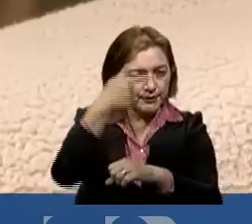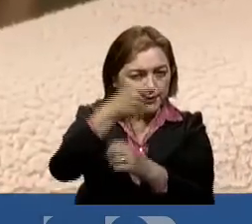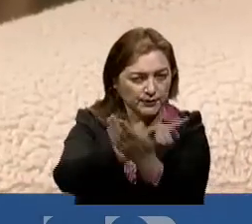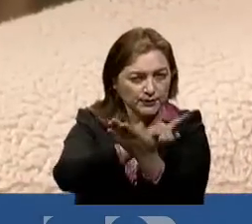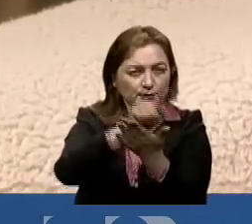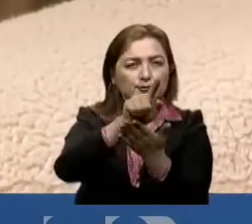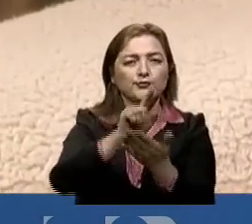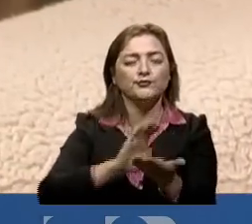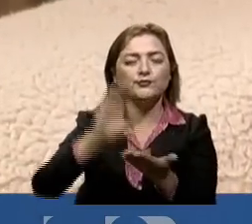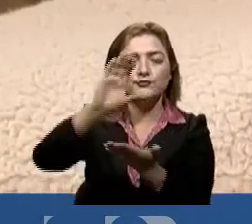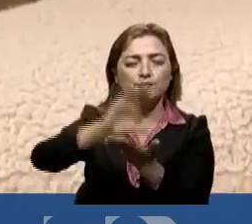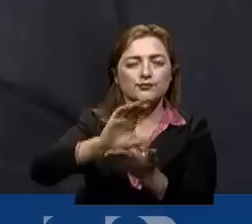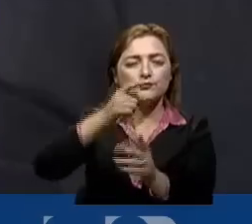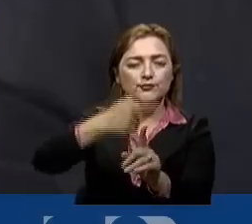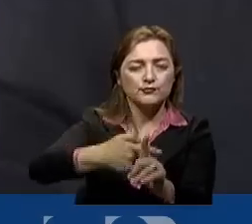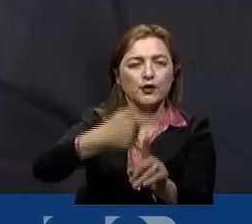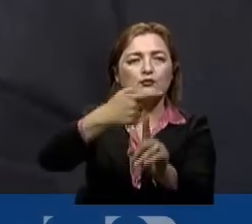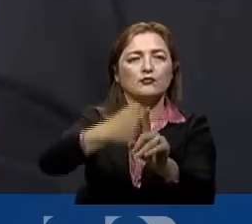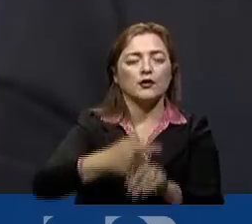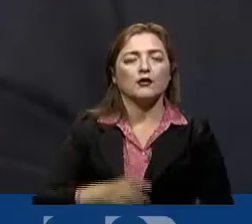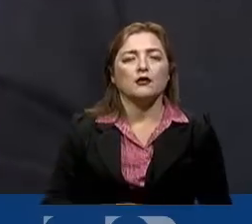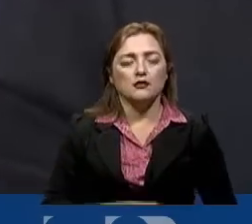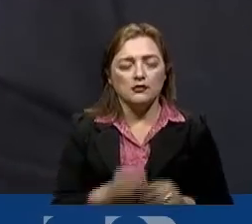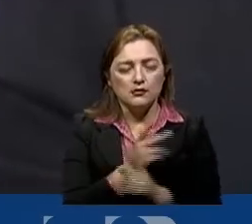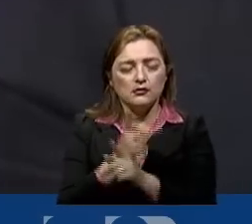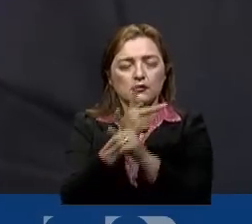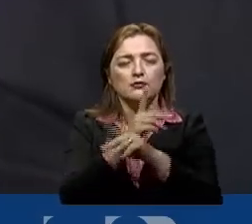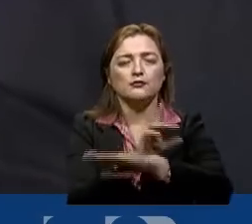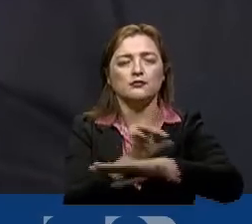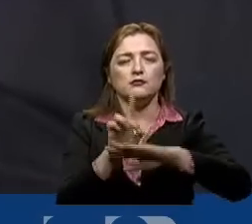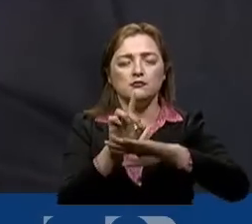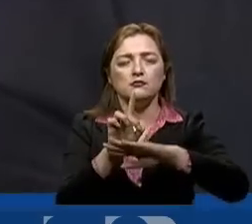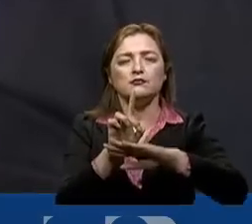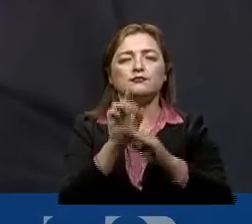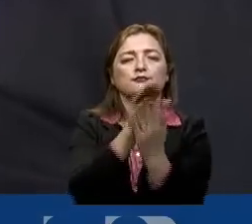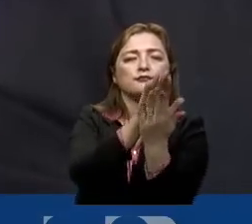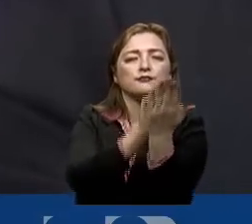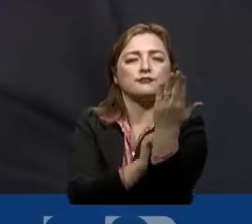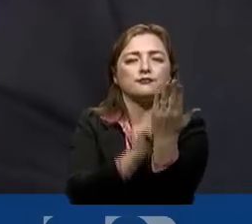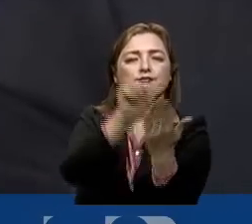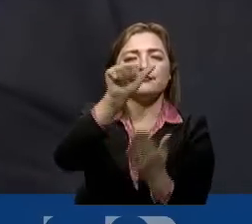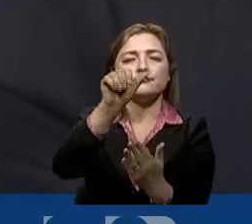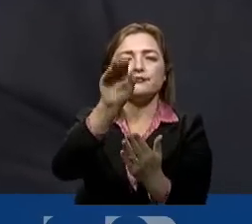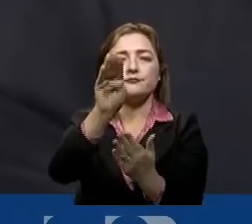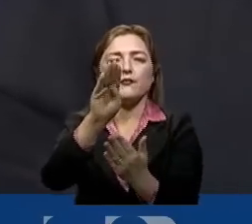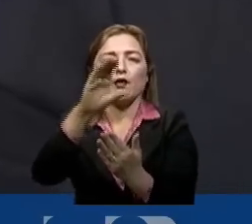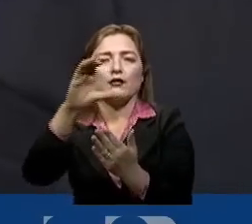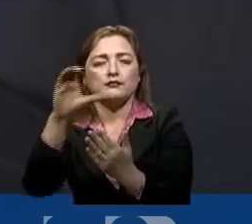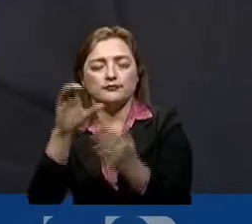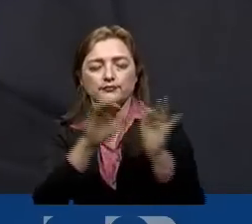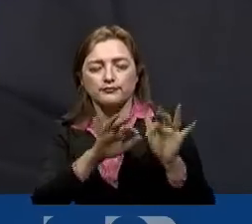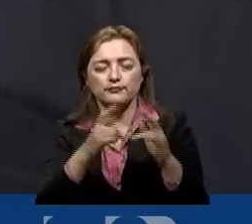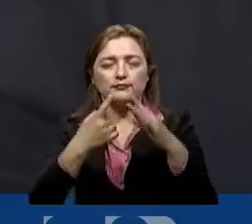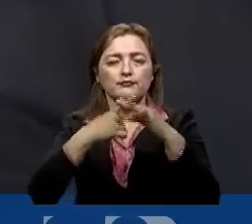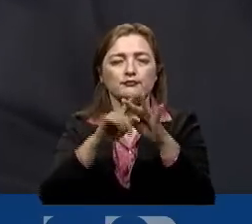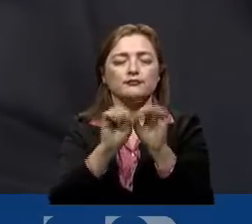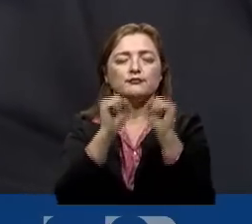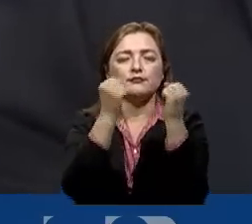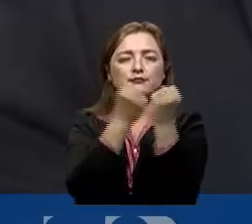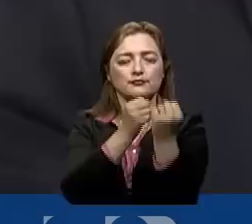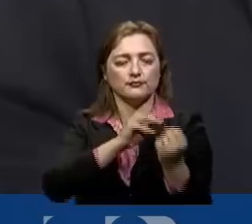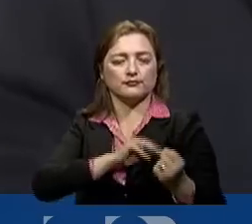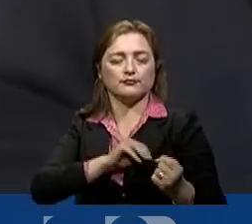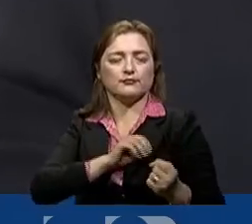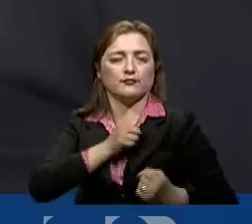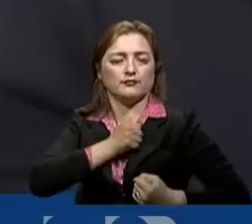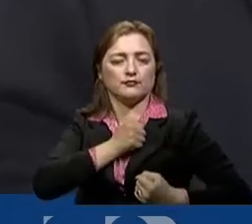se analizará la entrega de estos bonos. Consejo directivo del proyecto ABC, que maneja la Secretaría de Inclusión Social, las ayudas